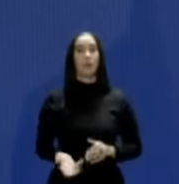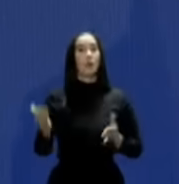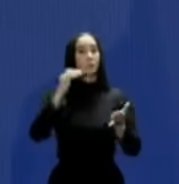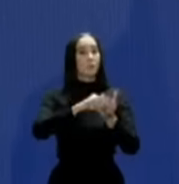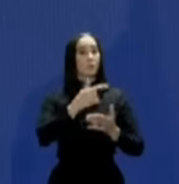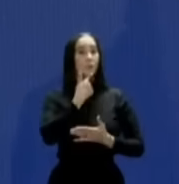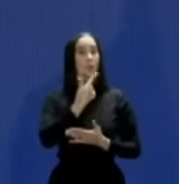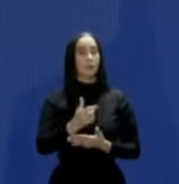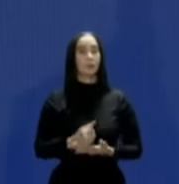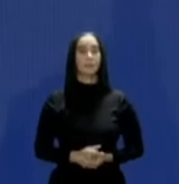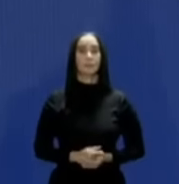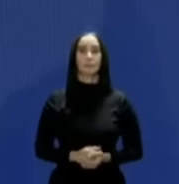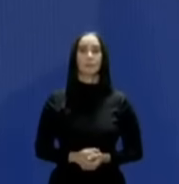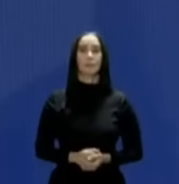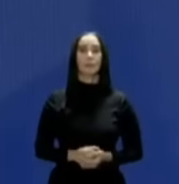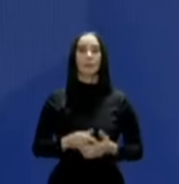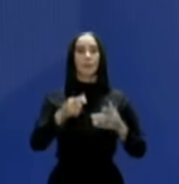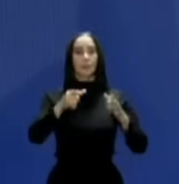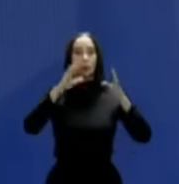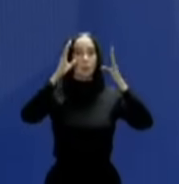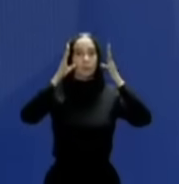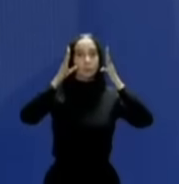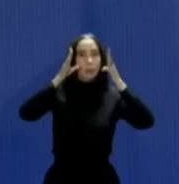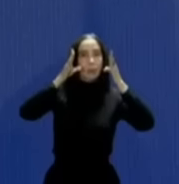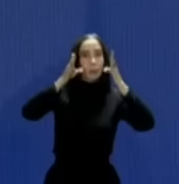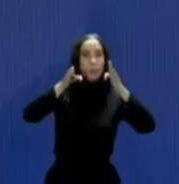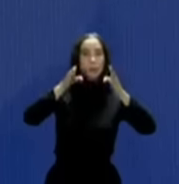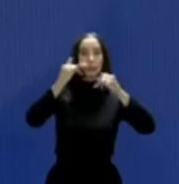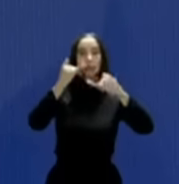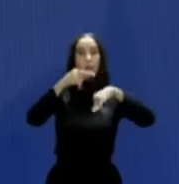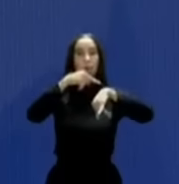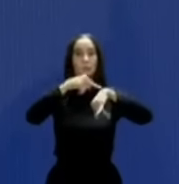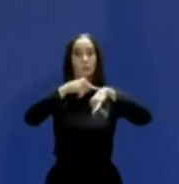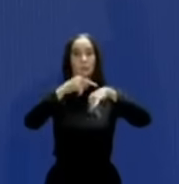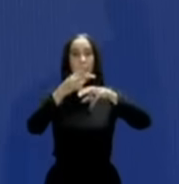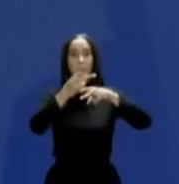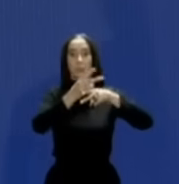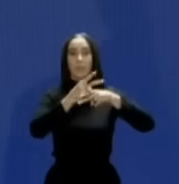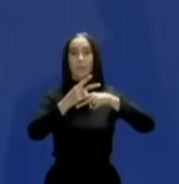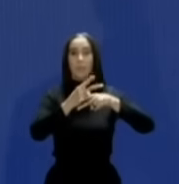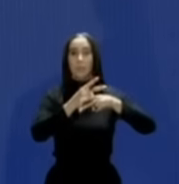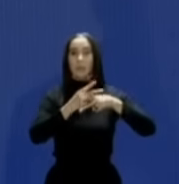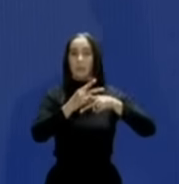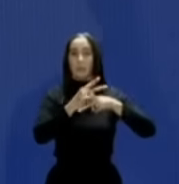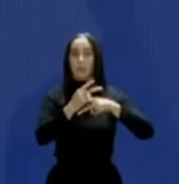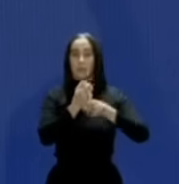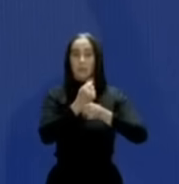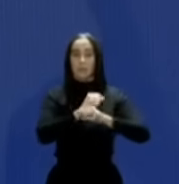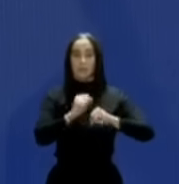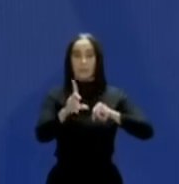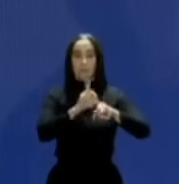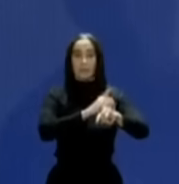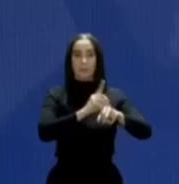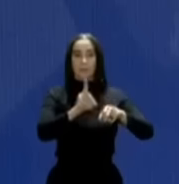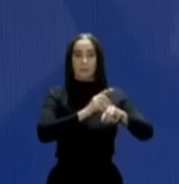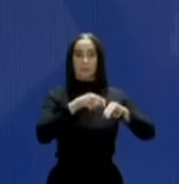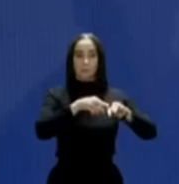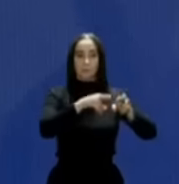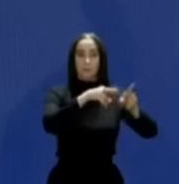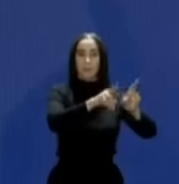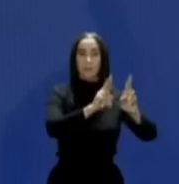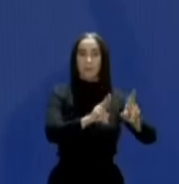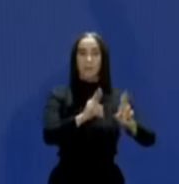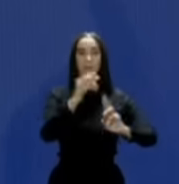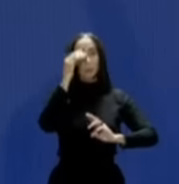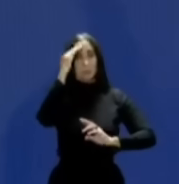Repito, nos vamos a concentrar ahora en este momento en salvar el caudal del río Dajabón, que creo que lo podemos hacer